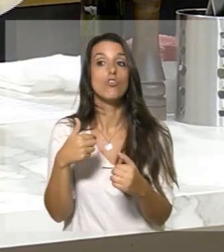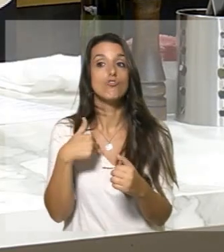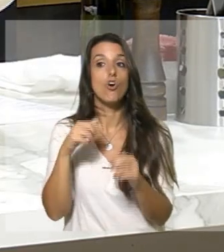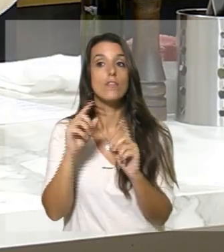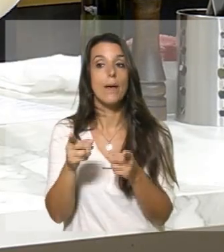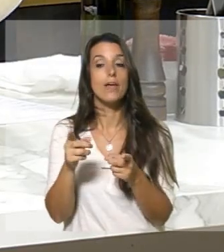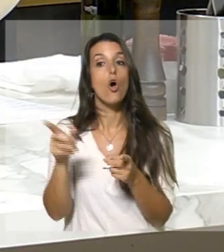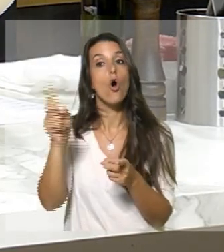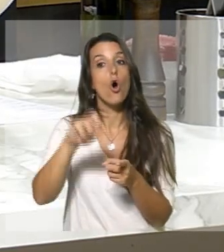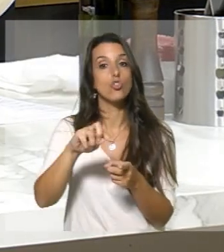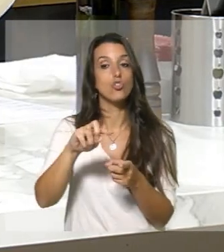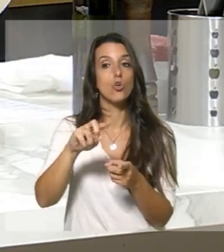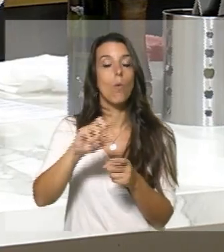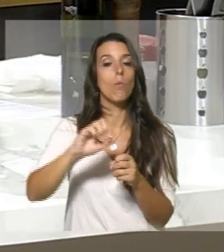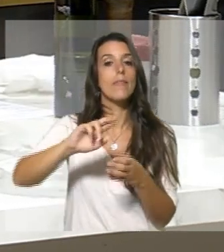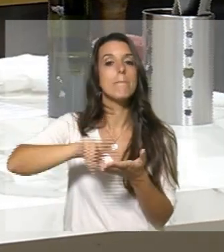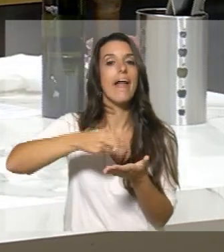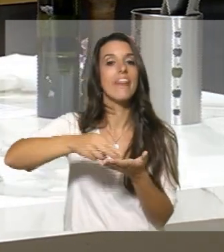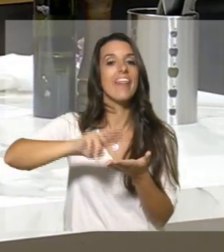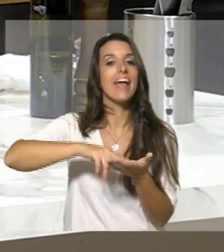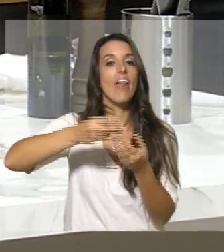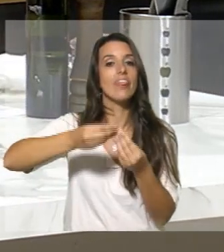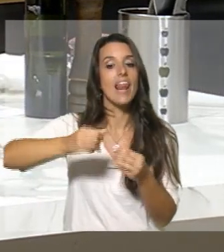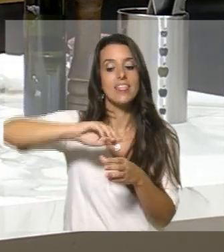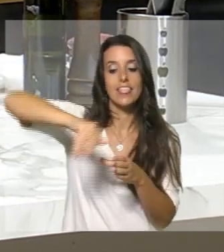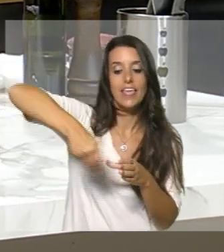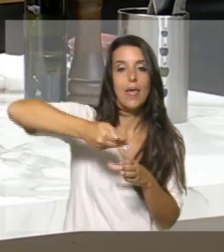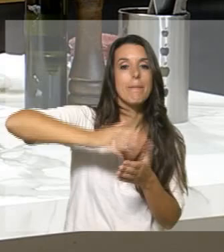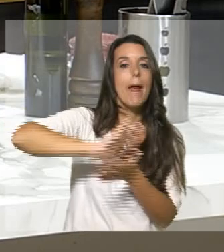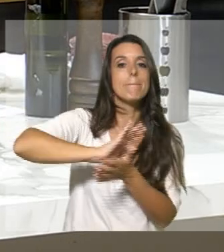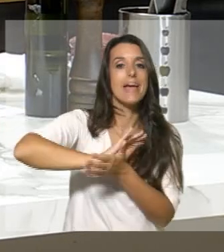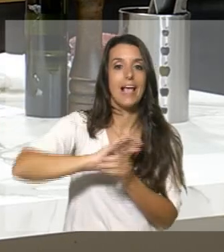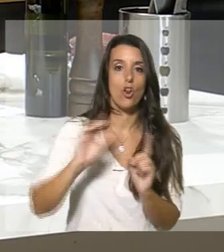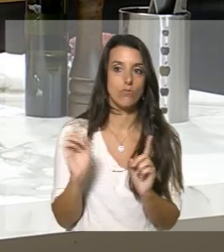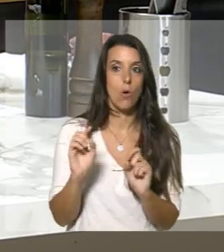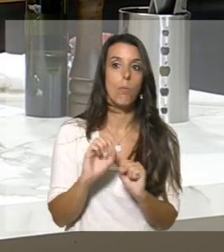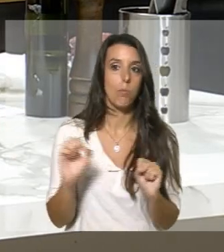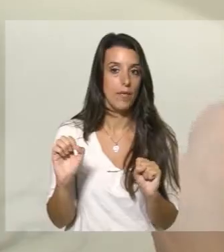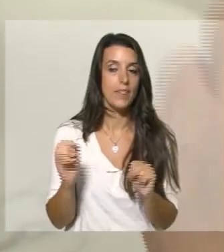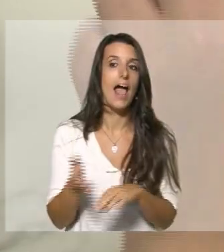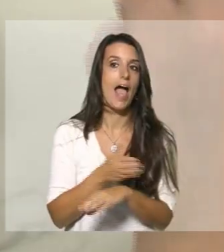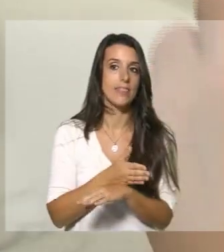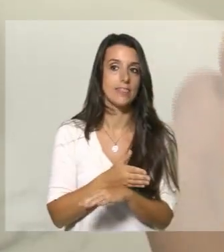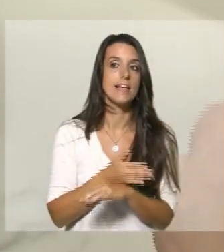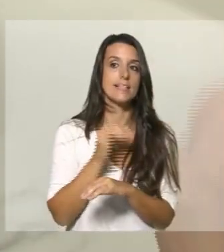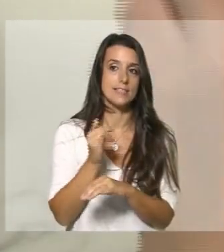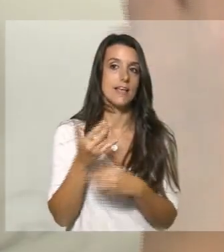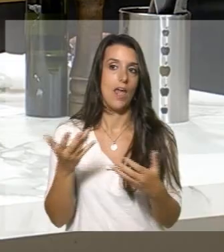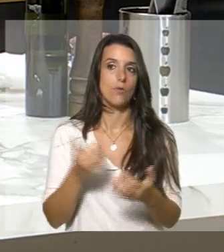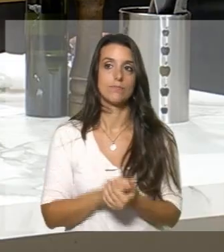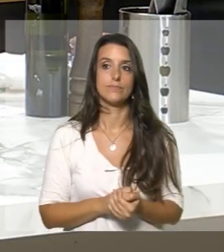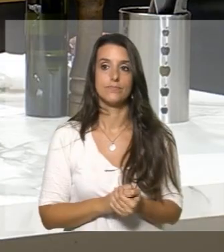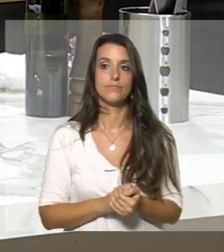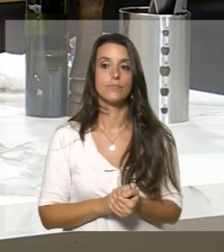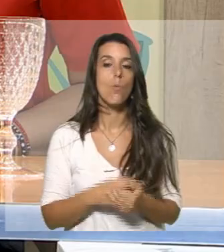es un desmoldante, pero le pueden poner manteca derretida al molde para que no se les pegue. Antes de ponerle la preparación. Exactamente.